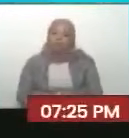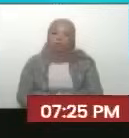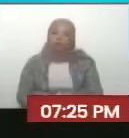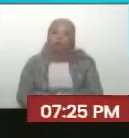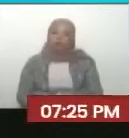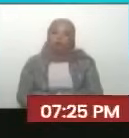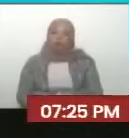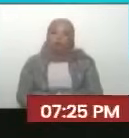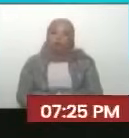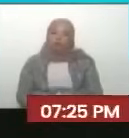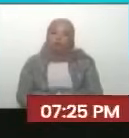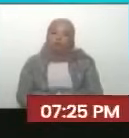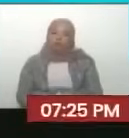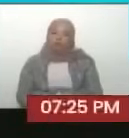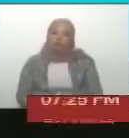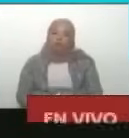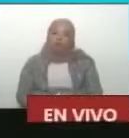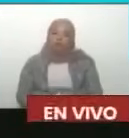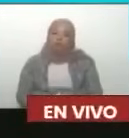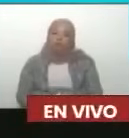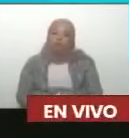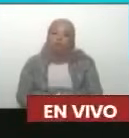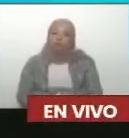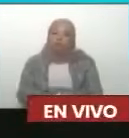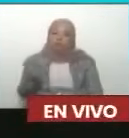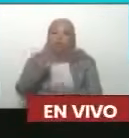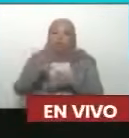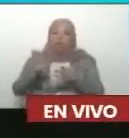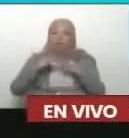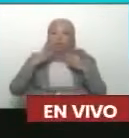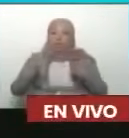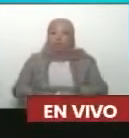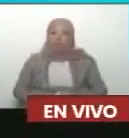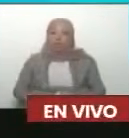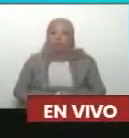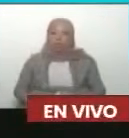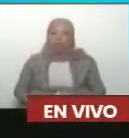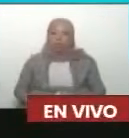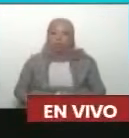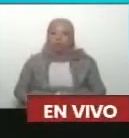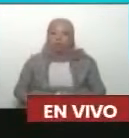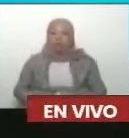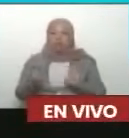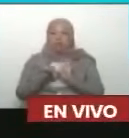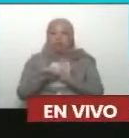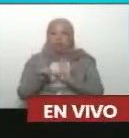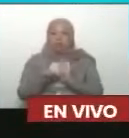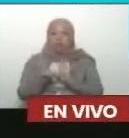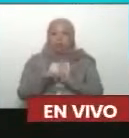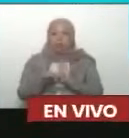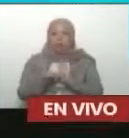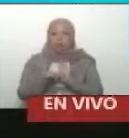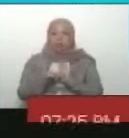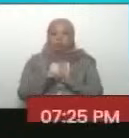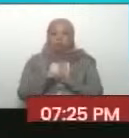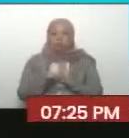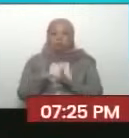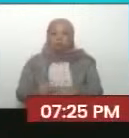sobre todo, el carácter humano, cercano,